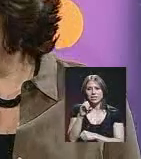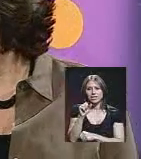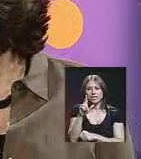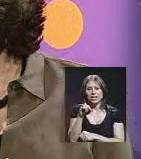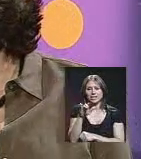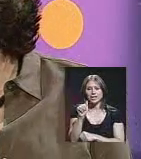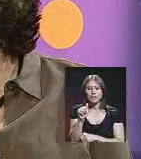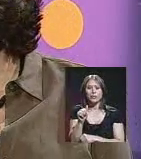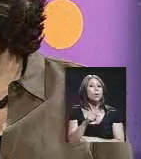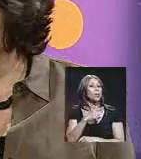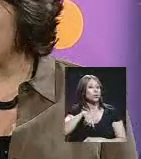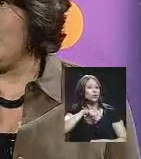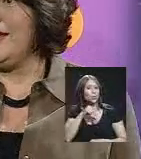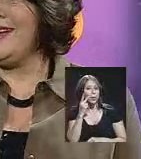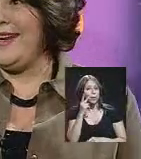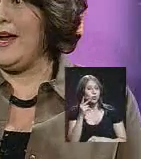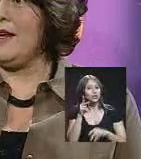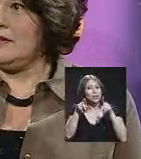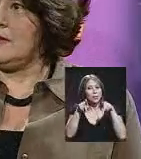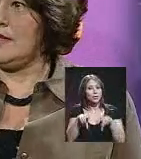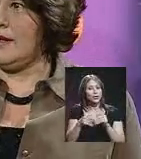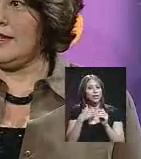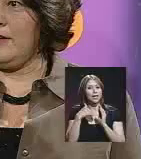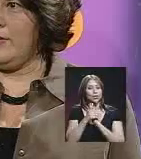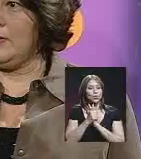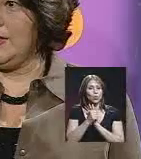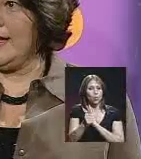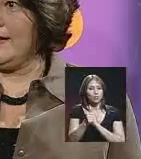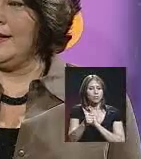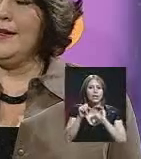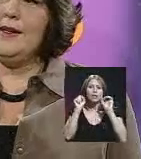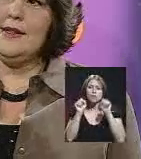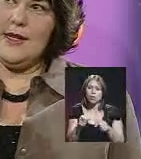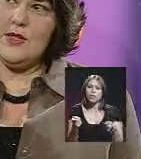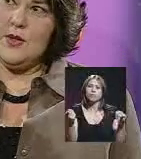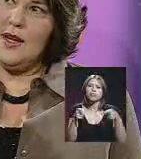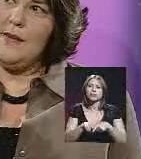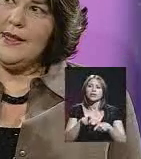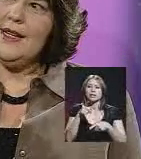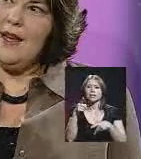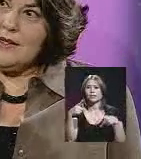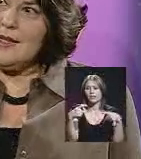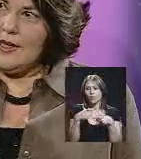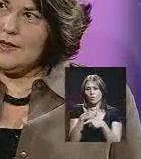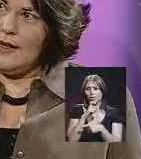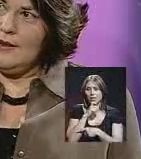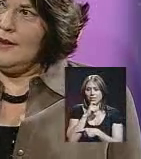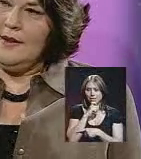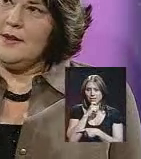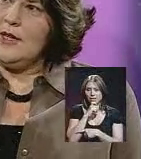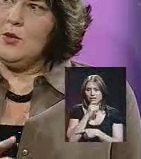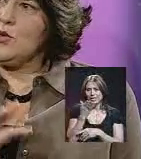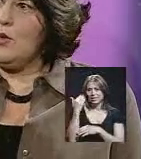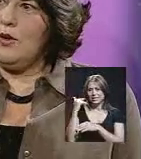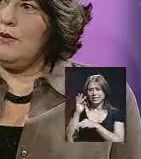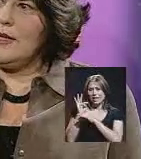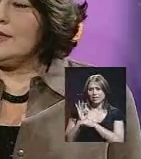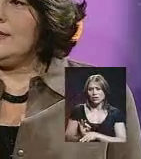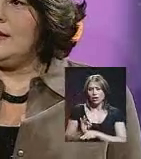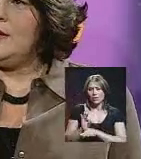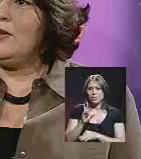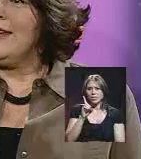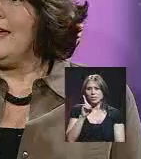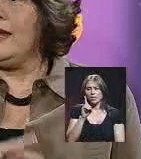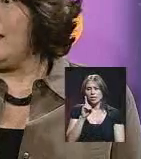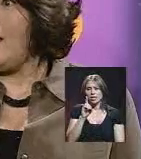un don que tiene la persona que puede crear cierta dificultad. Tradicionalmente la dislexia se usó